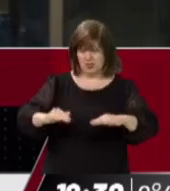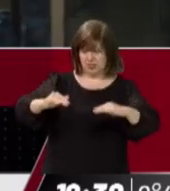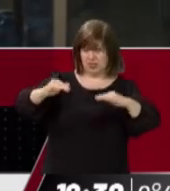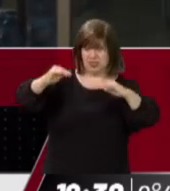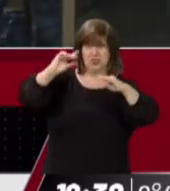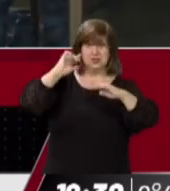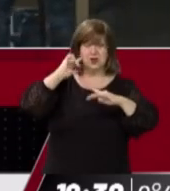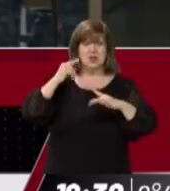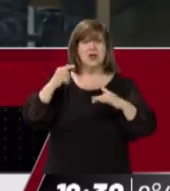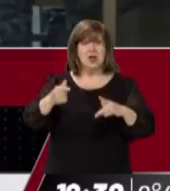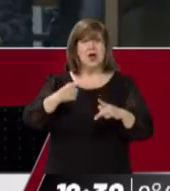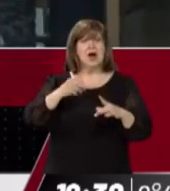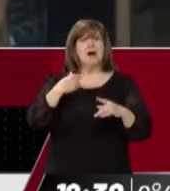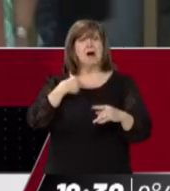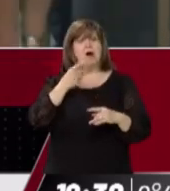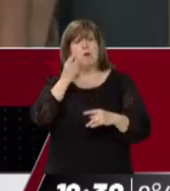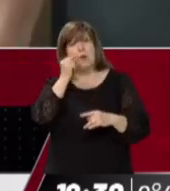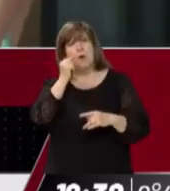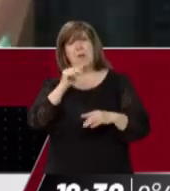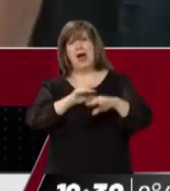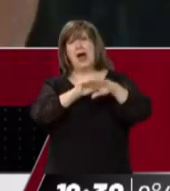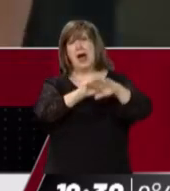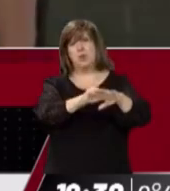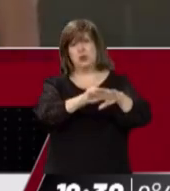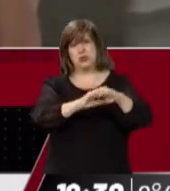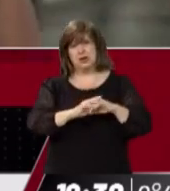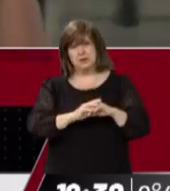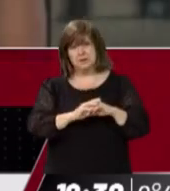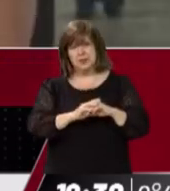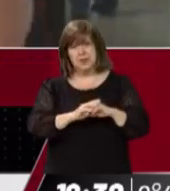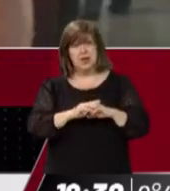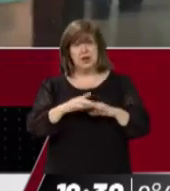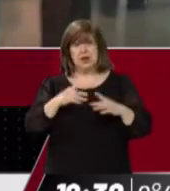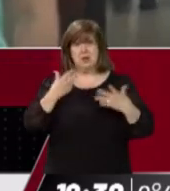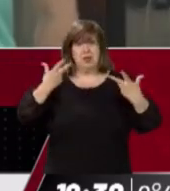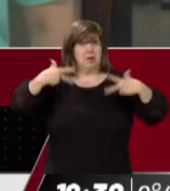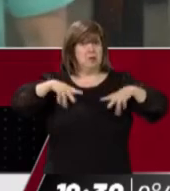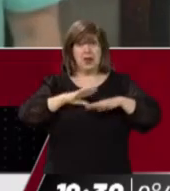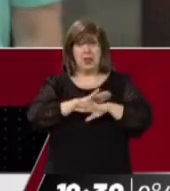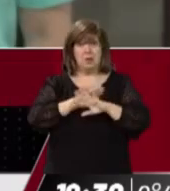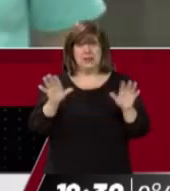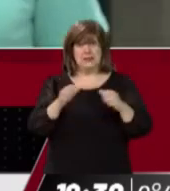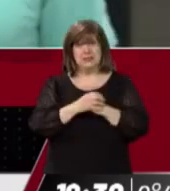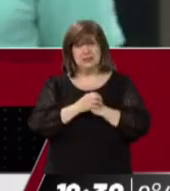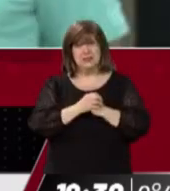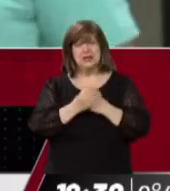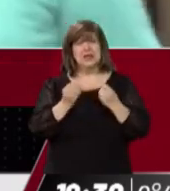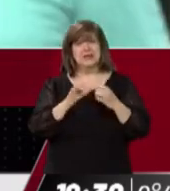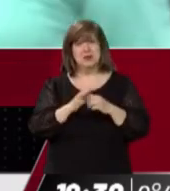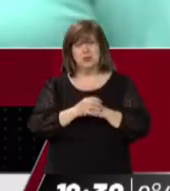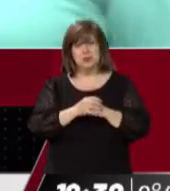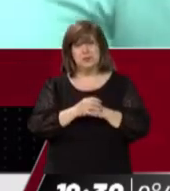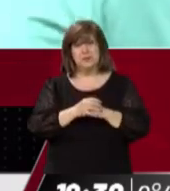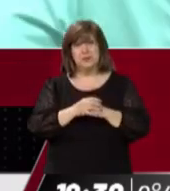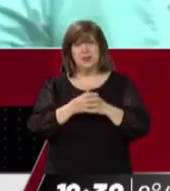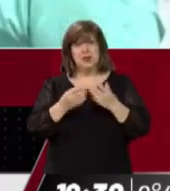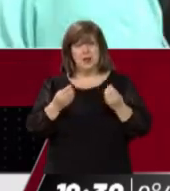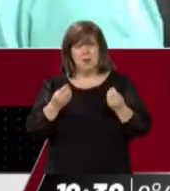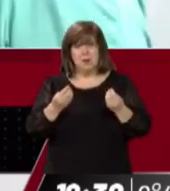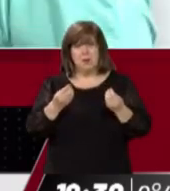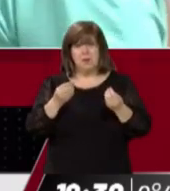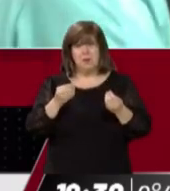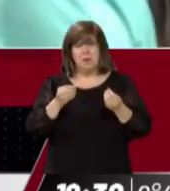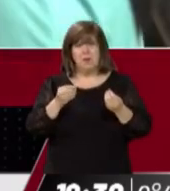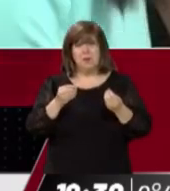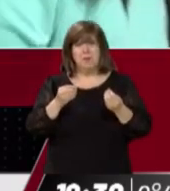y una acá como padre puede apoyarlo y no puede hacer más nada no podemos hacer más nada porque esto